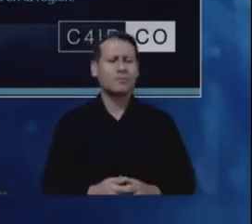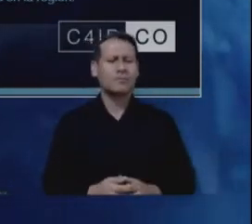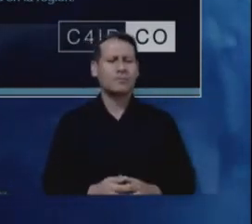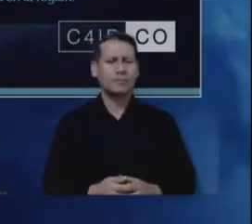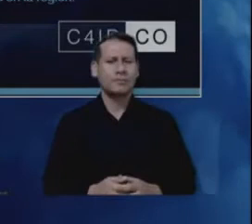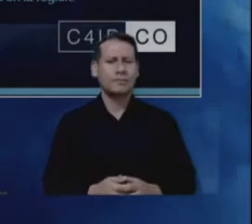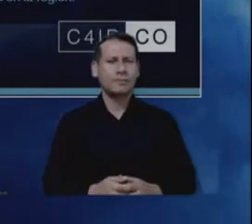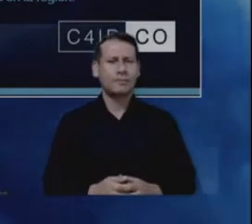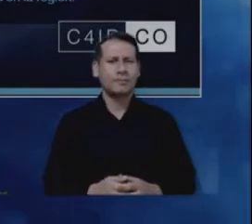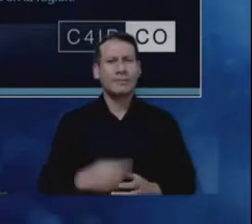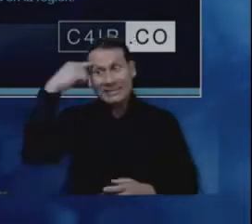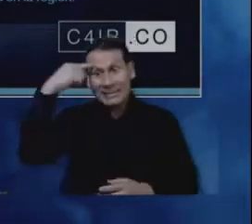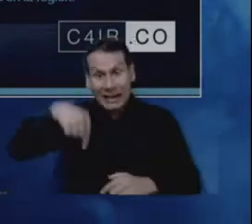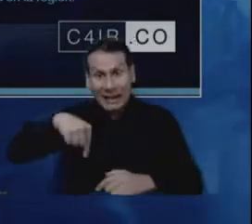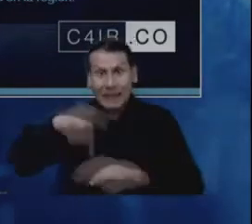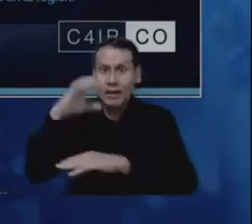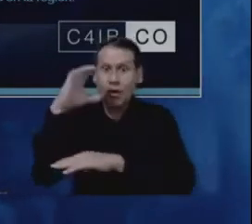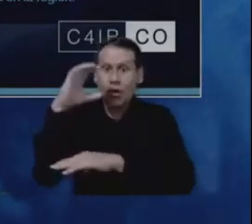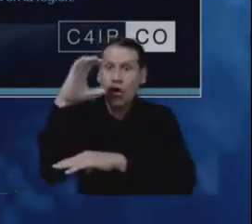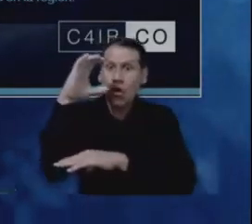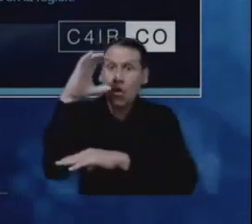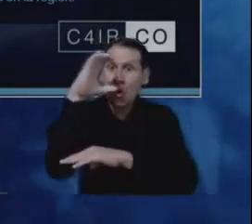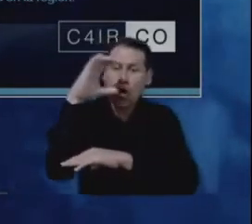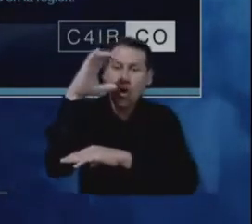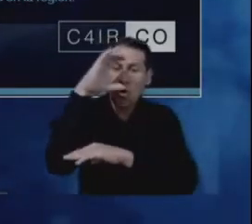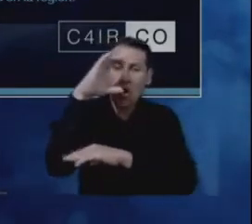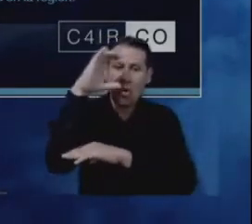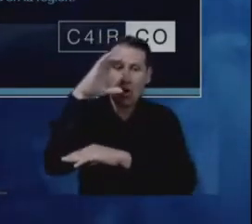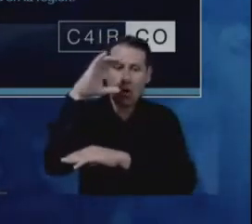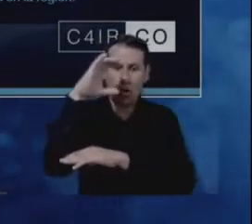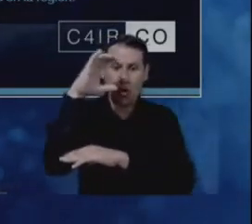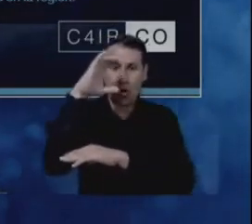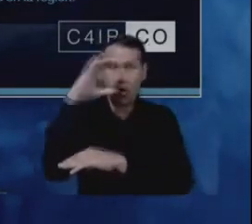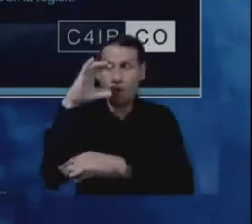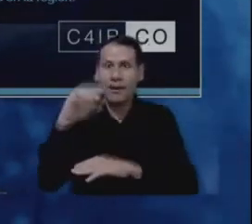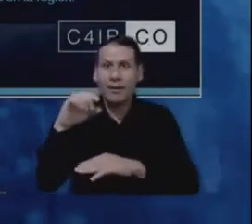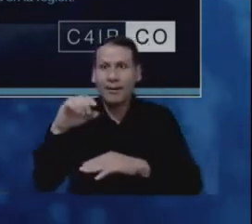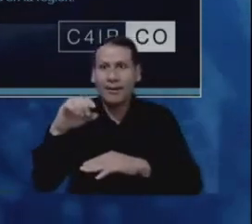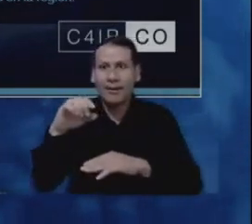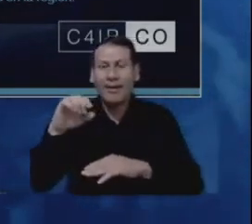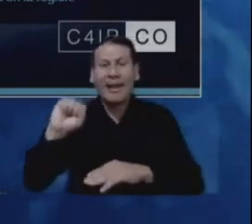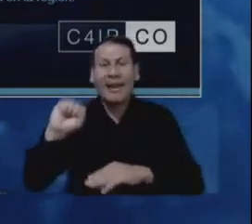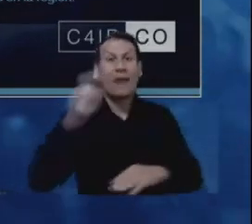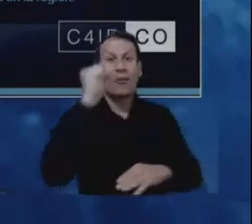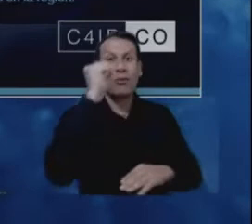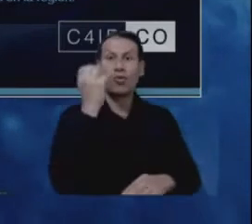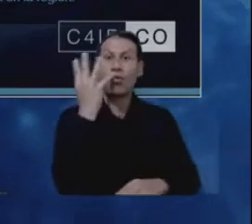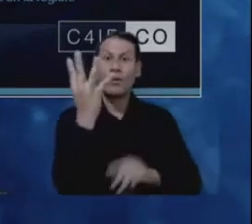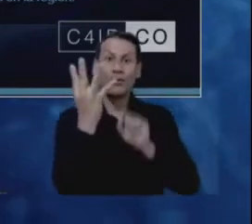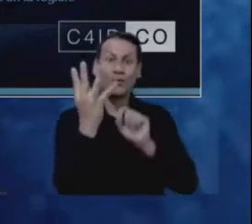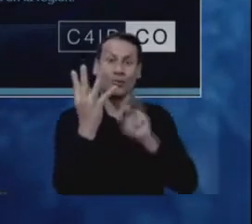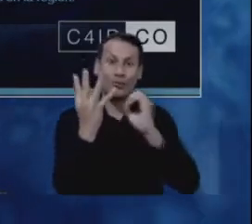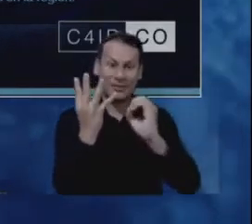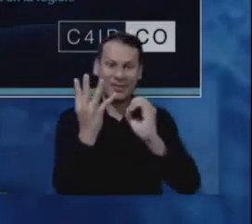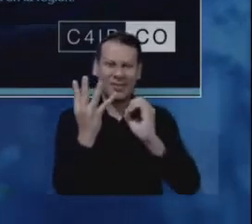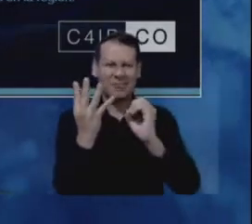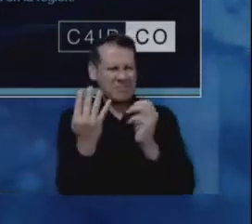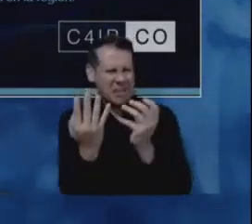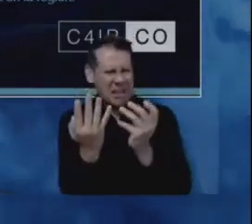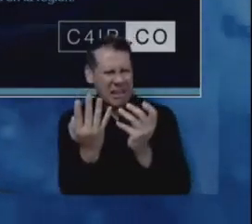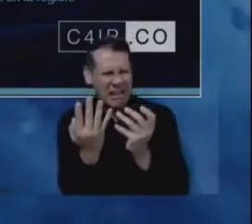Colombia sea un referente en la región como agricultura 4.0. Y cuando hablamos de agricultura 4.0, estamos diciendo que